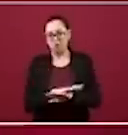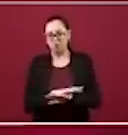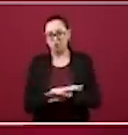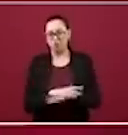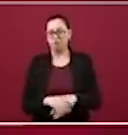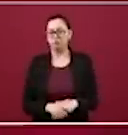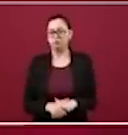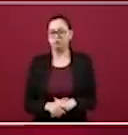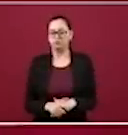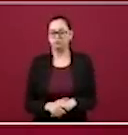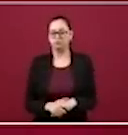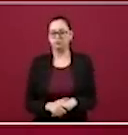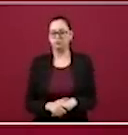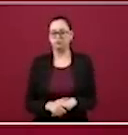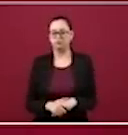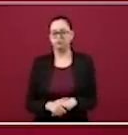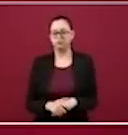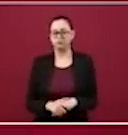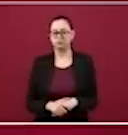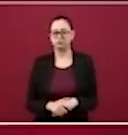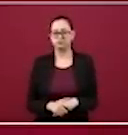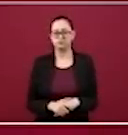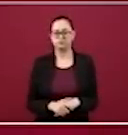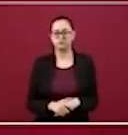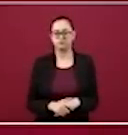haber, ya no existe